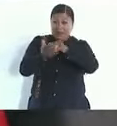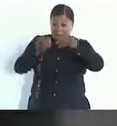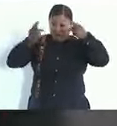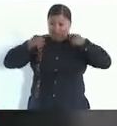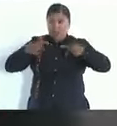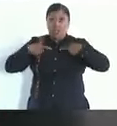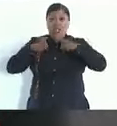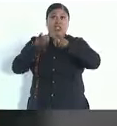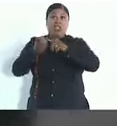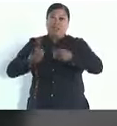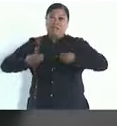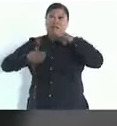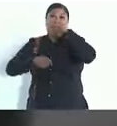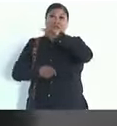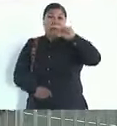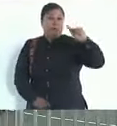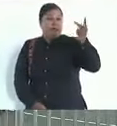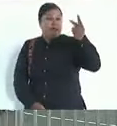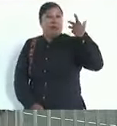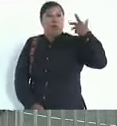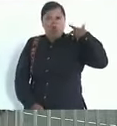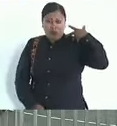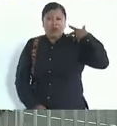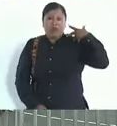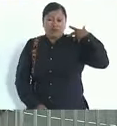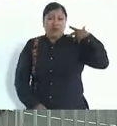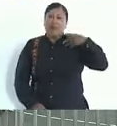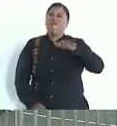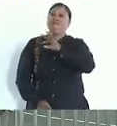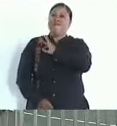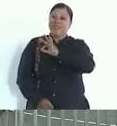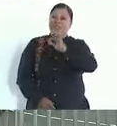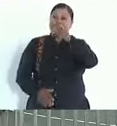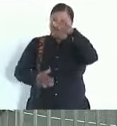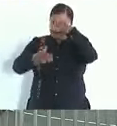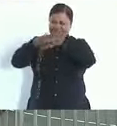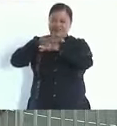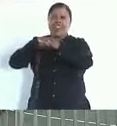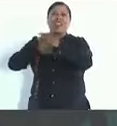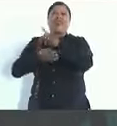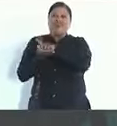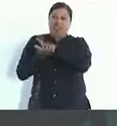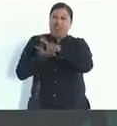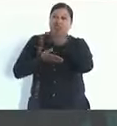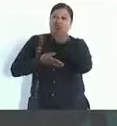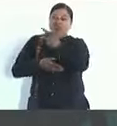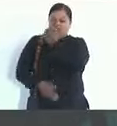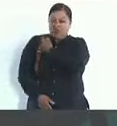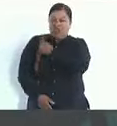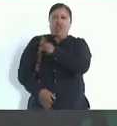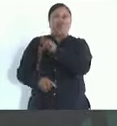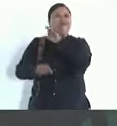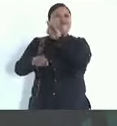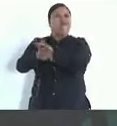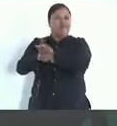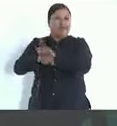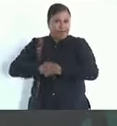de la cuenca del Papaloapan tendrán acceso y derecho a la salud.